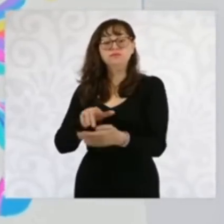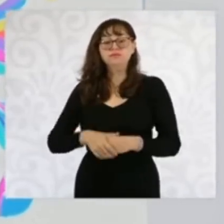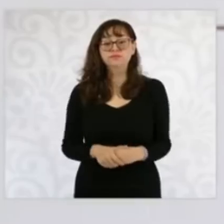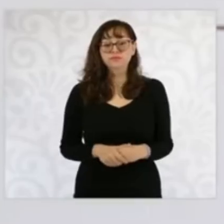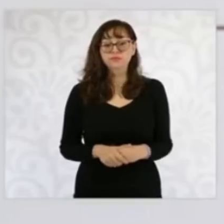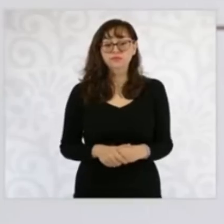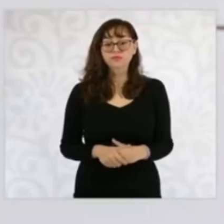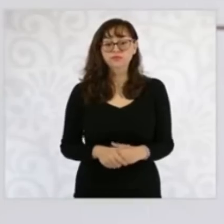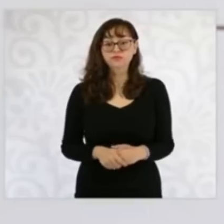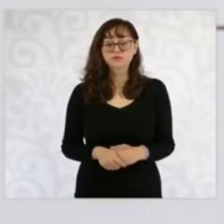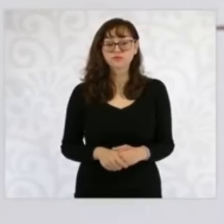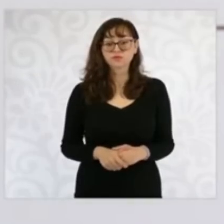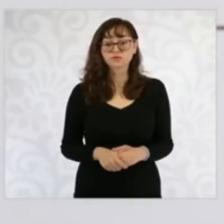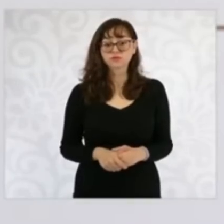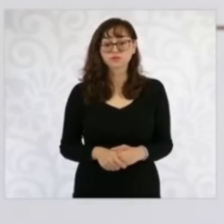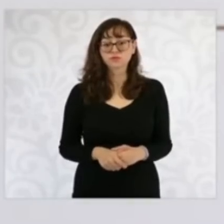otro lado,